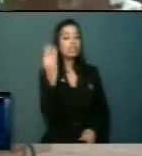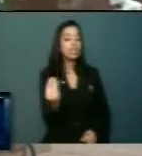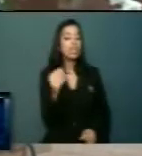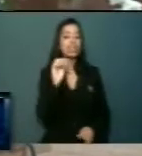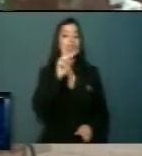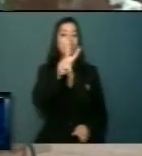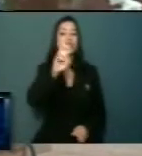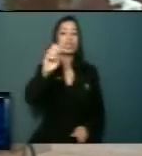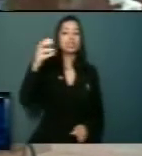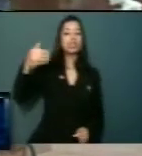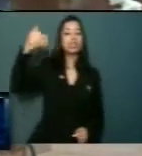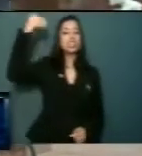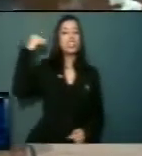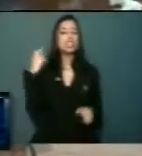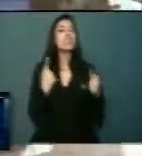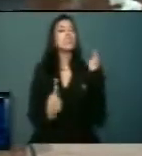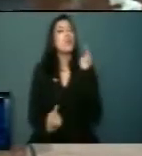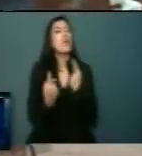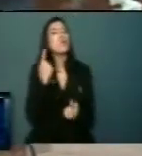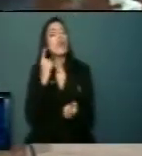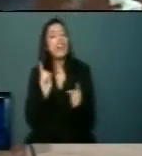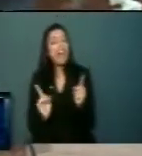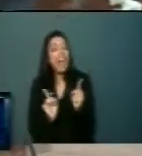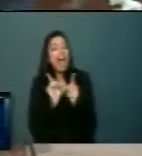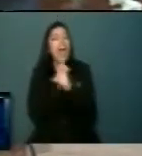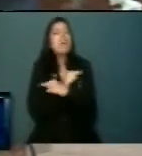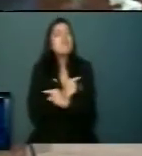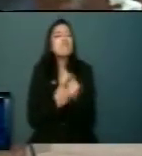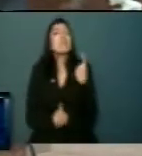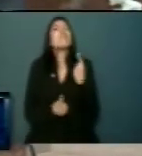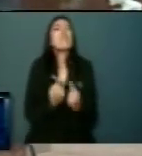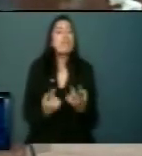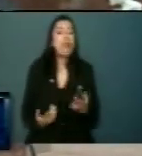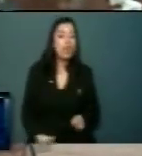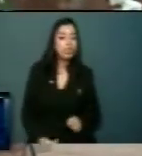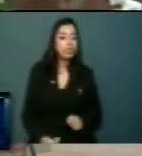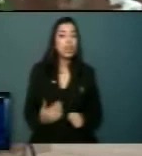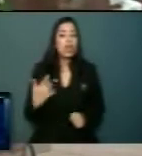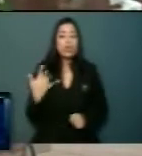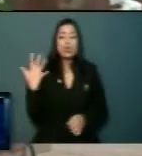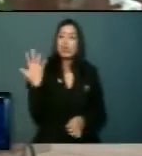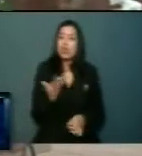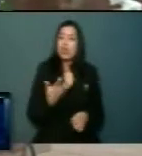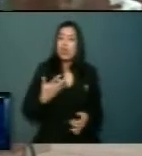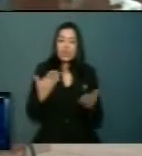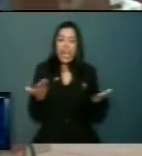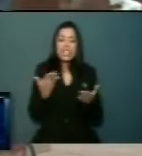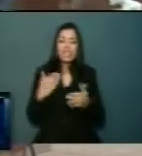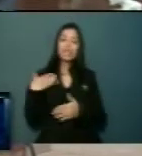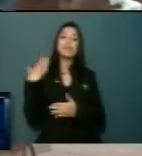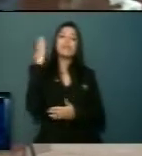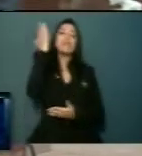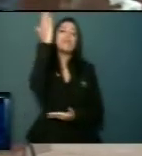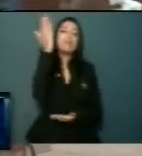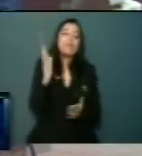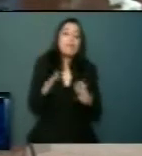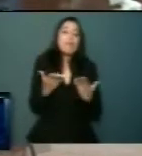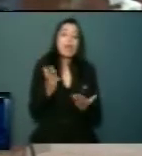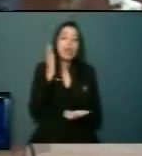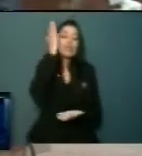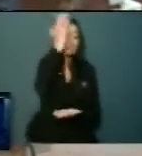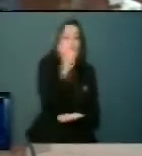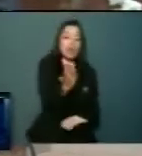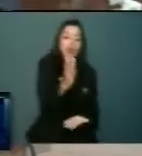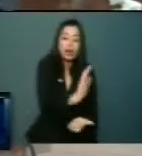años? ¿Cuál es el cambio? ¿Cuál es nuestra herencia para las nuevas generaciones?